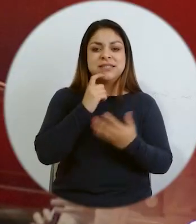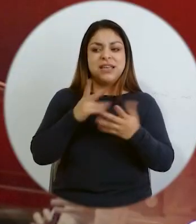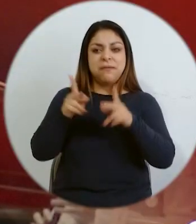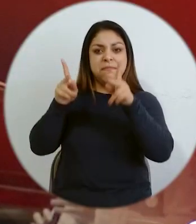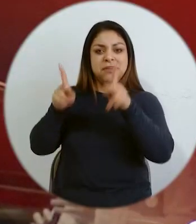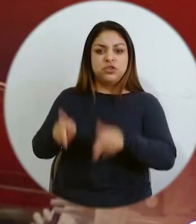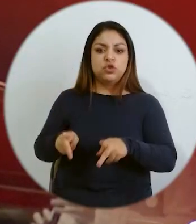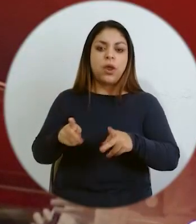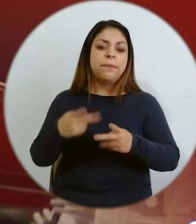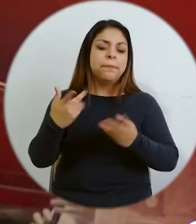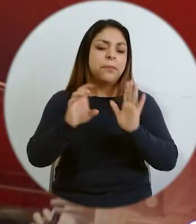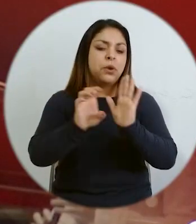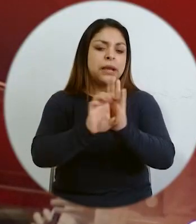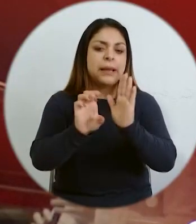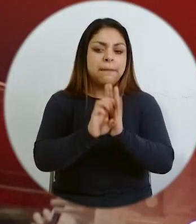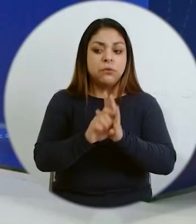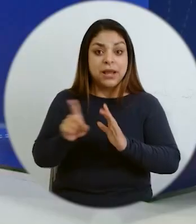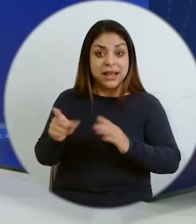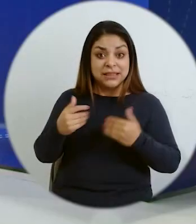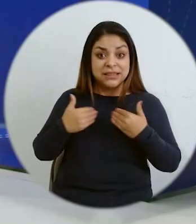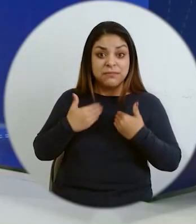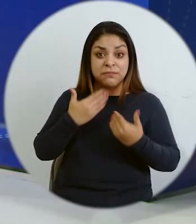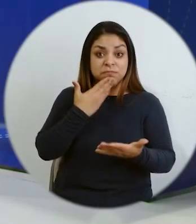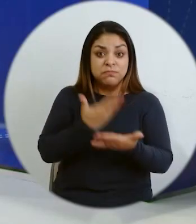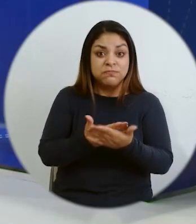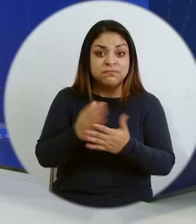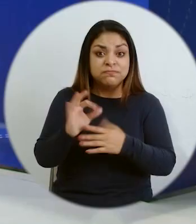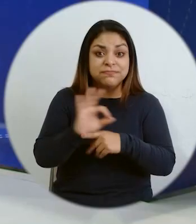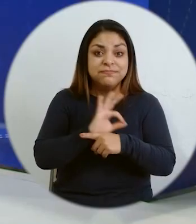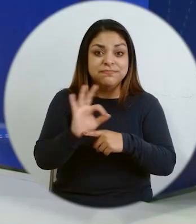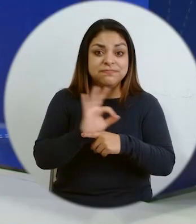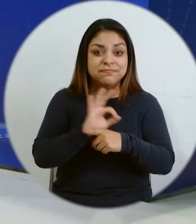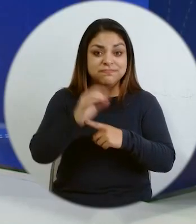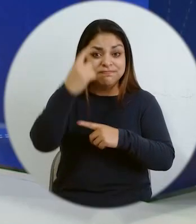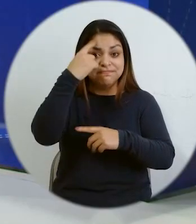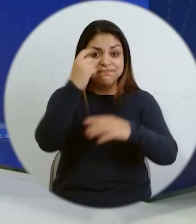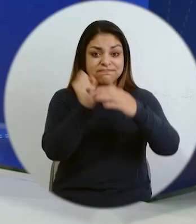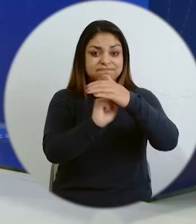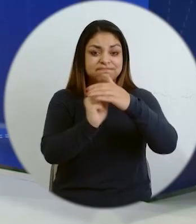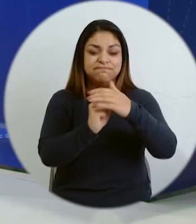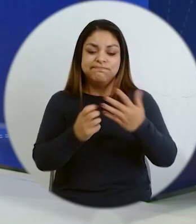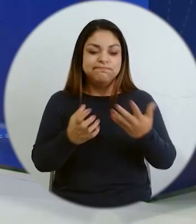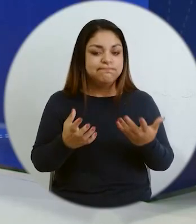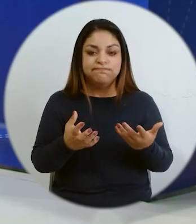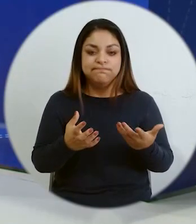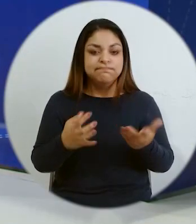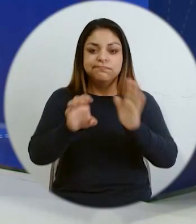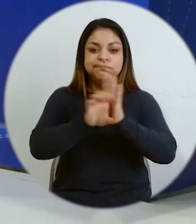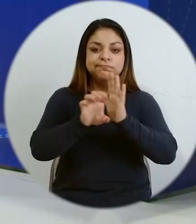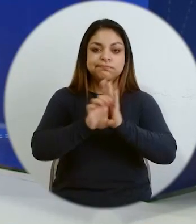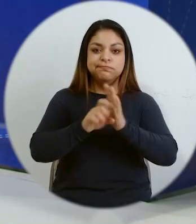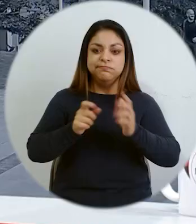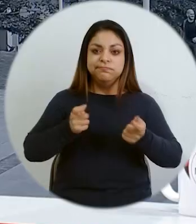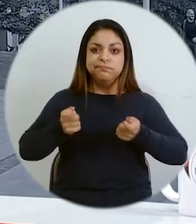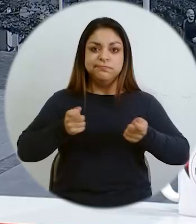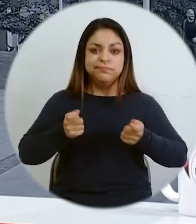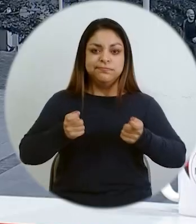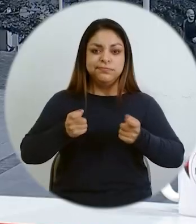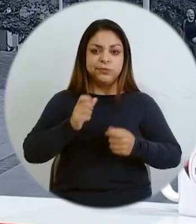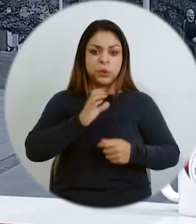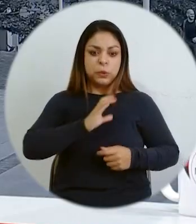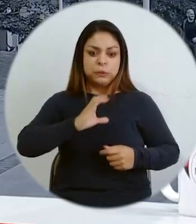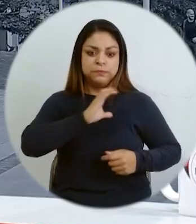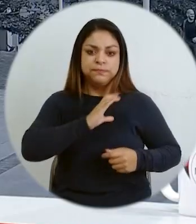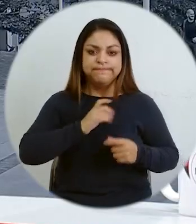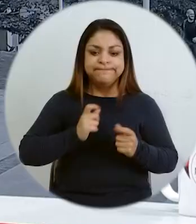dificultando entonces que la persona, por ejemplo, tenga en buen funcionamiento sus frenos cerebrales, ¿verdad? Por ejemplo, el control de los impulsos,